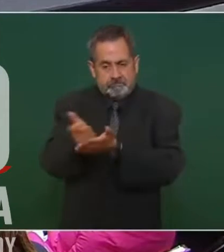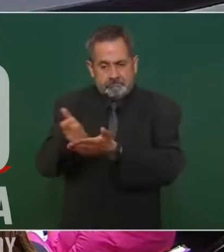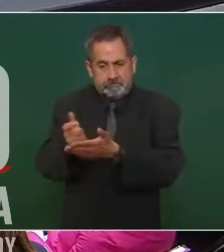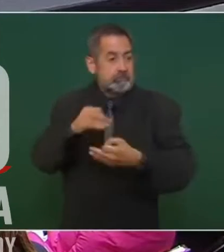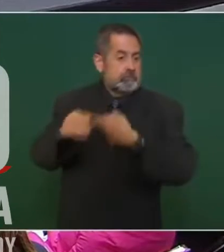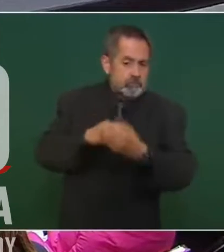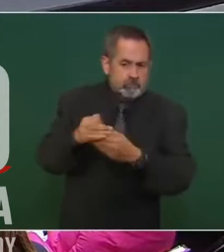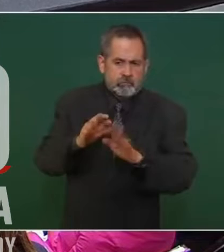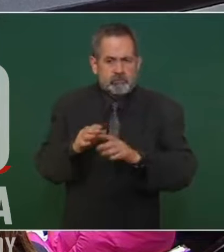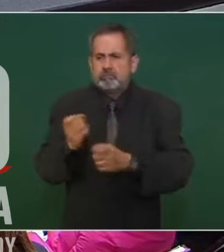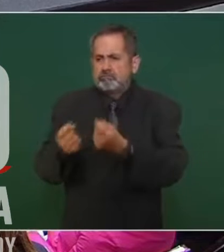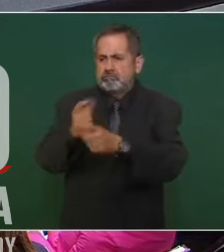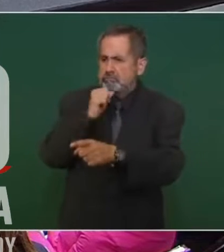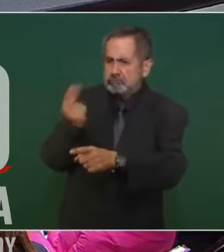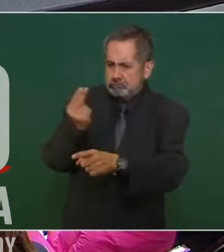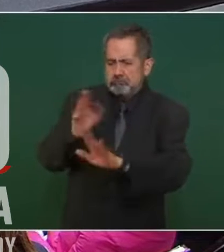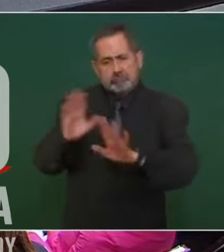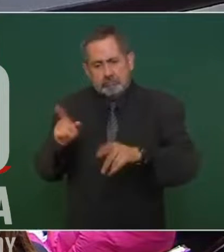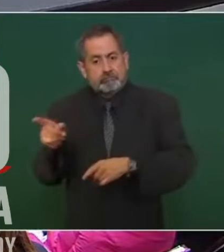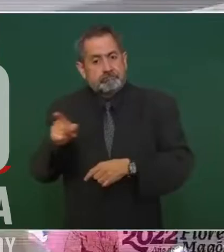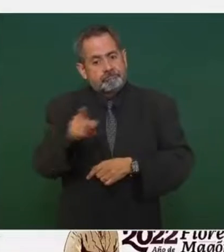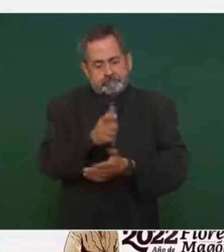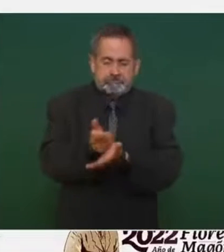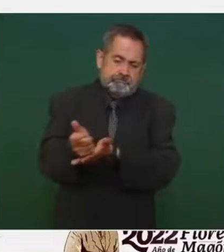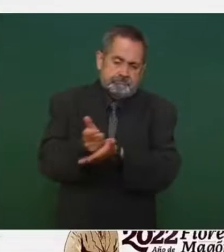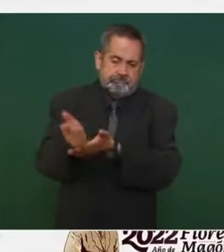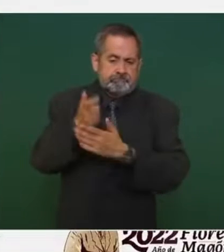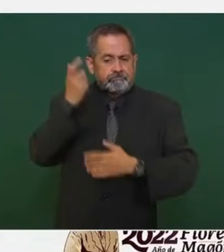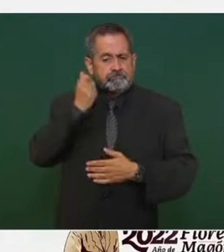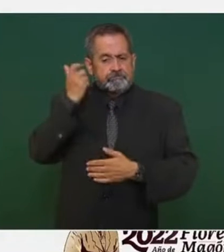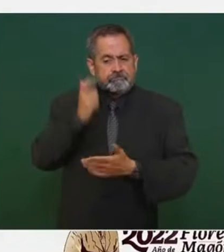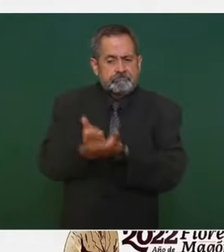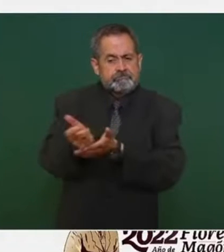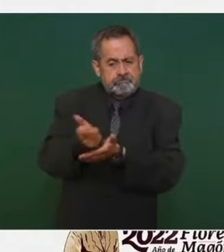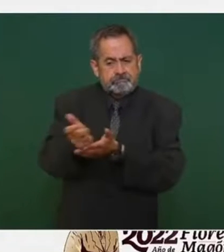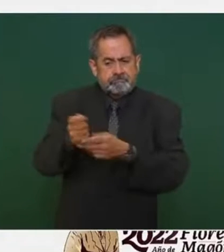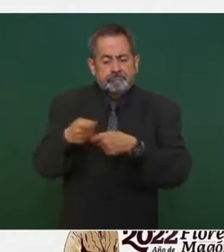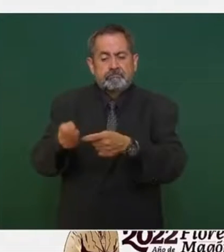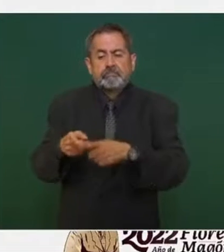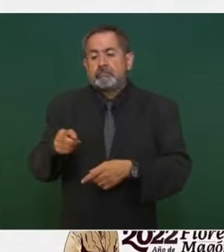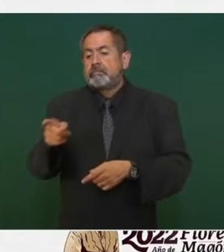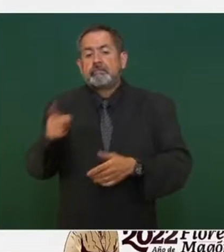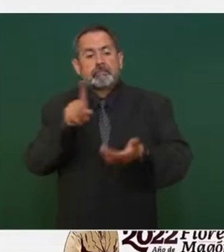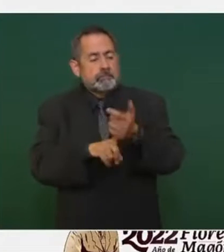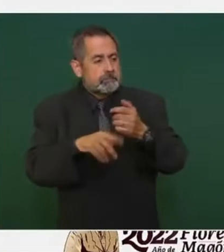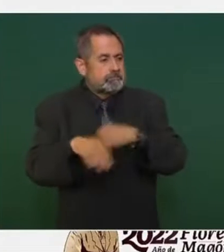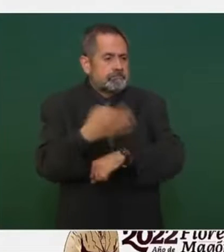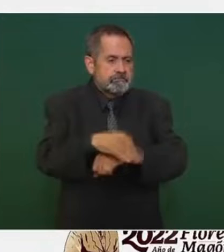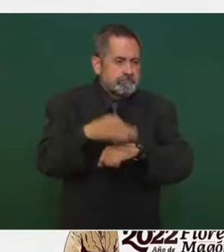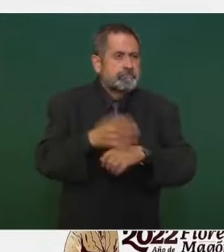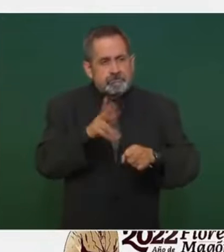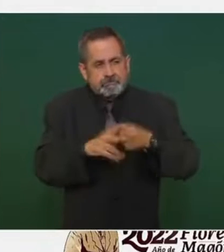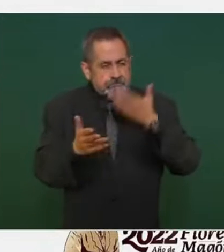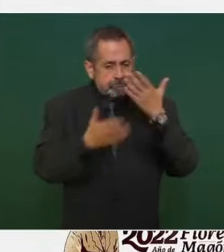hay algunos que no requieren este apoyo, pero se les beca para cursar el internado médico